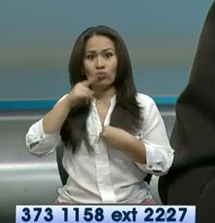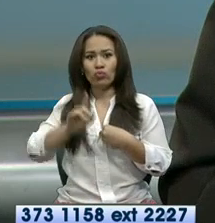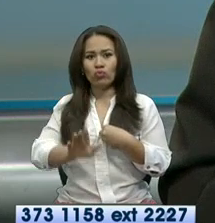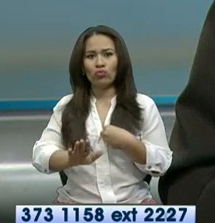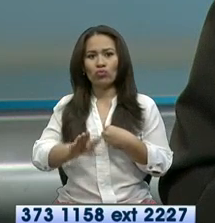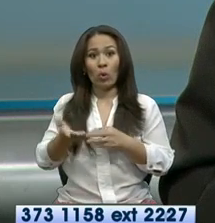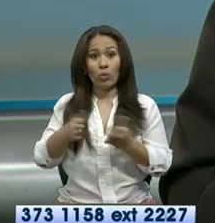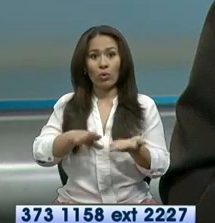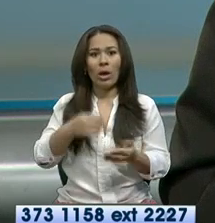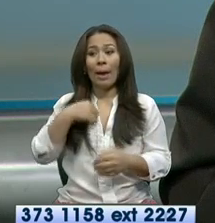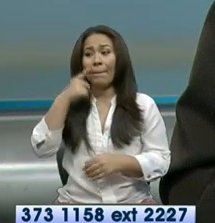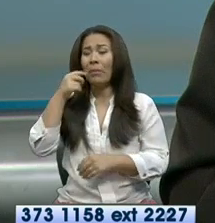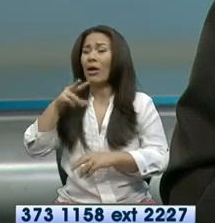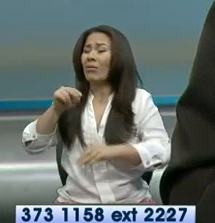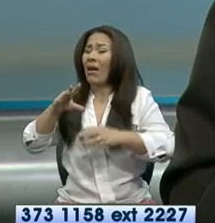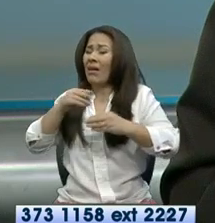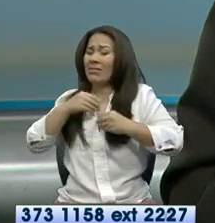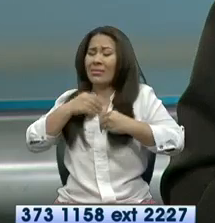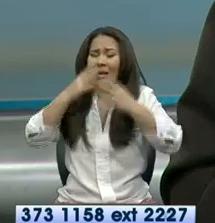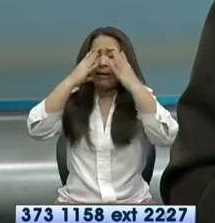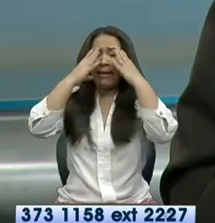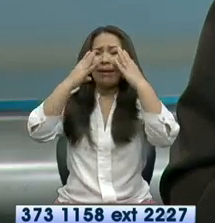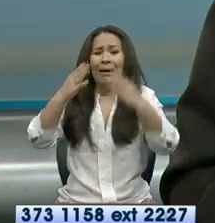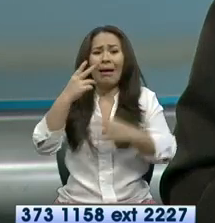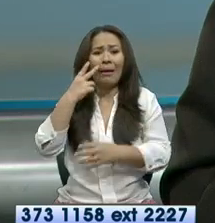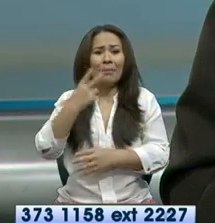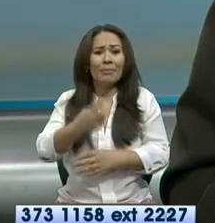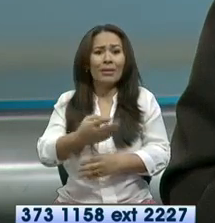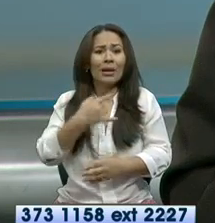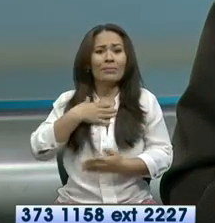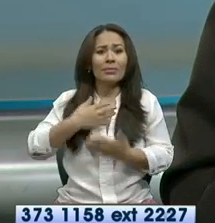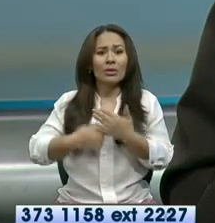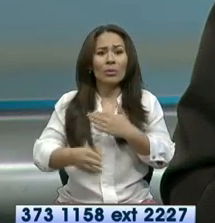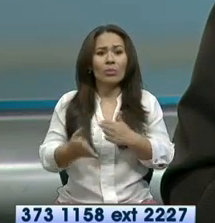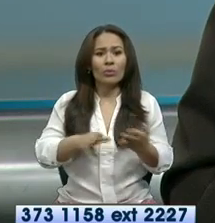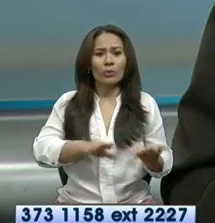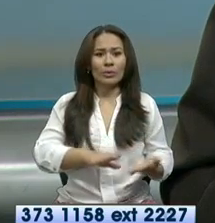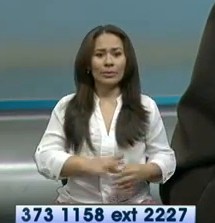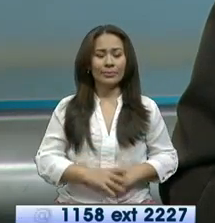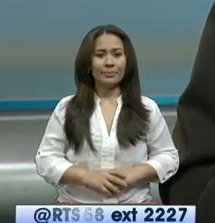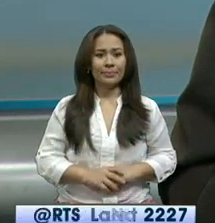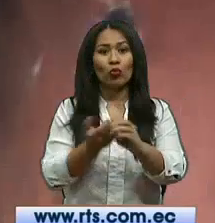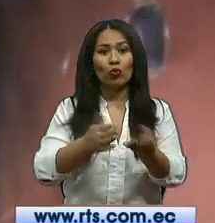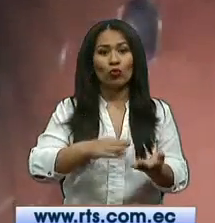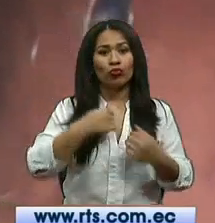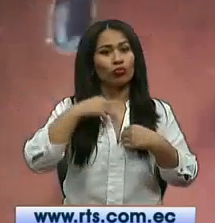no aceptaban lo que estaban viendo, lo que había ocurrido.